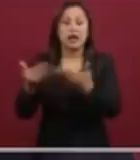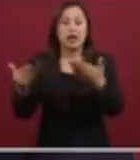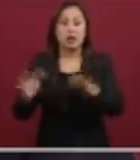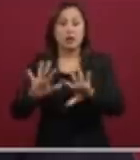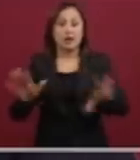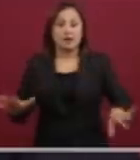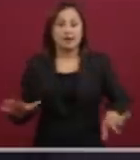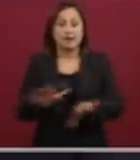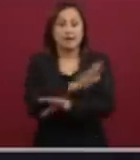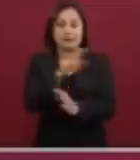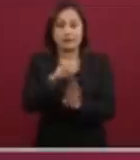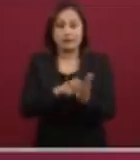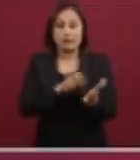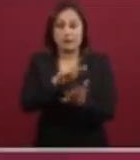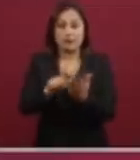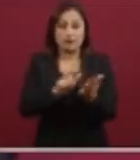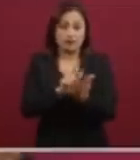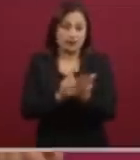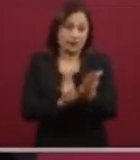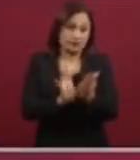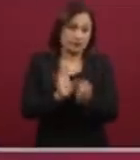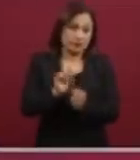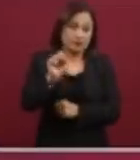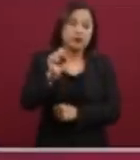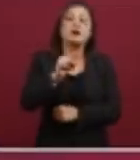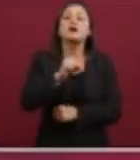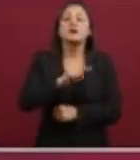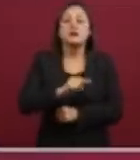que soldados marinos puedan